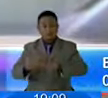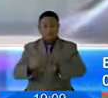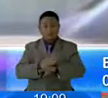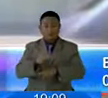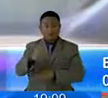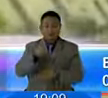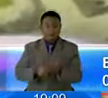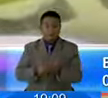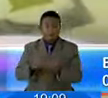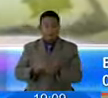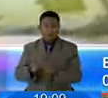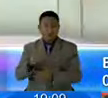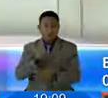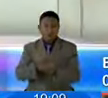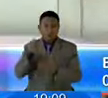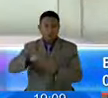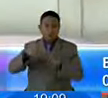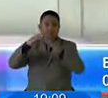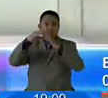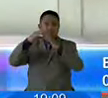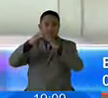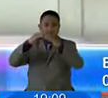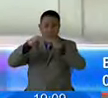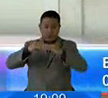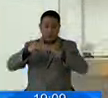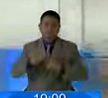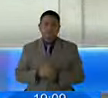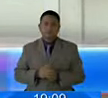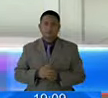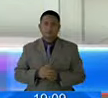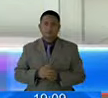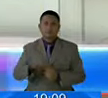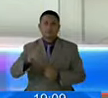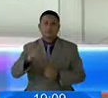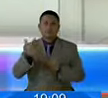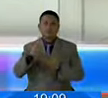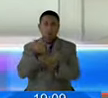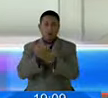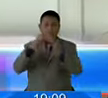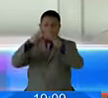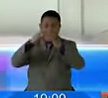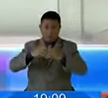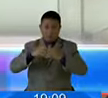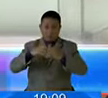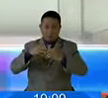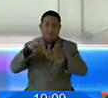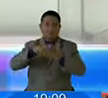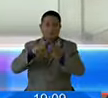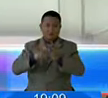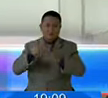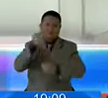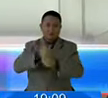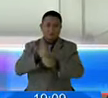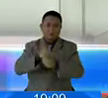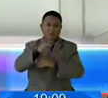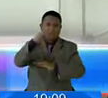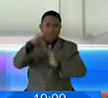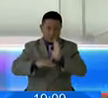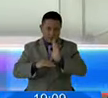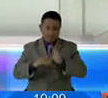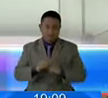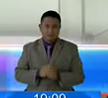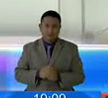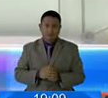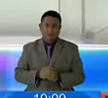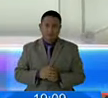un decrecimiento de la economía. Y el decrecimiento de la economía trae desempleo. Al traer desempleo, se supone que hay menos gente